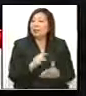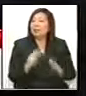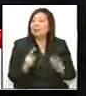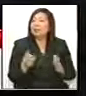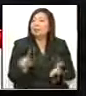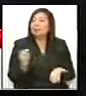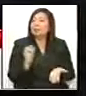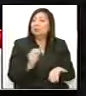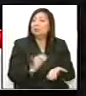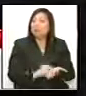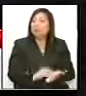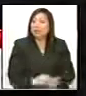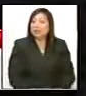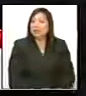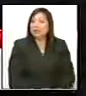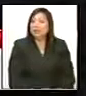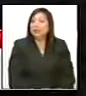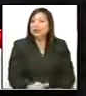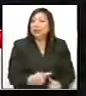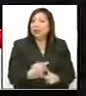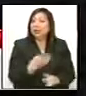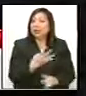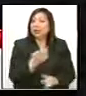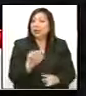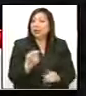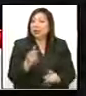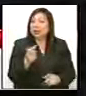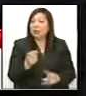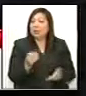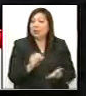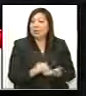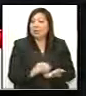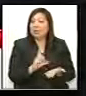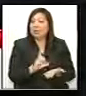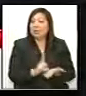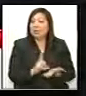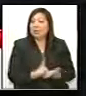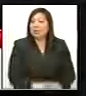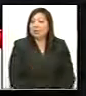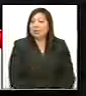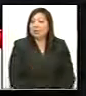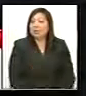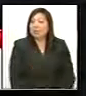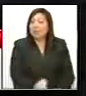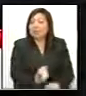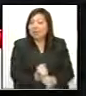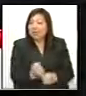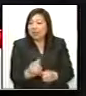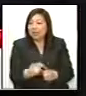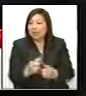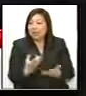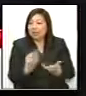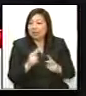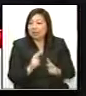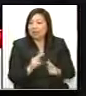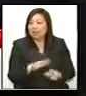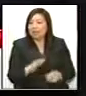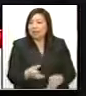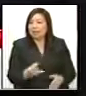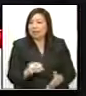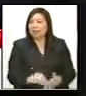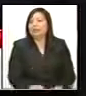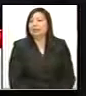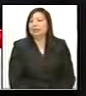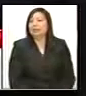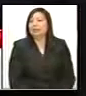personas más. Además, estamos sumando este año 400 personas más en Lima para hacer el trabajo integral, porque nosotros vemos al niño integralmente,